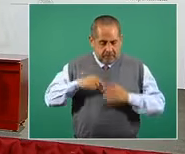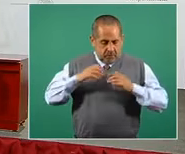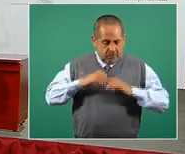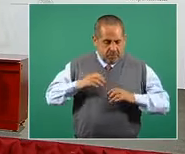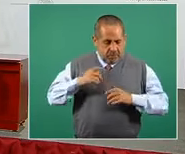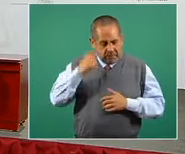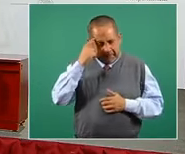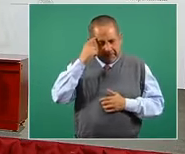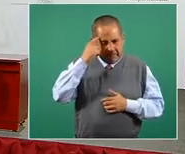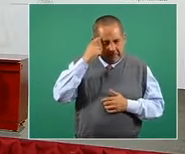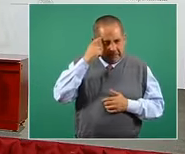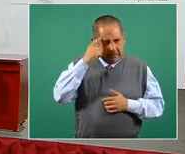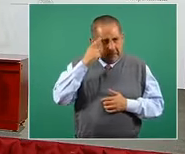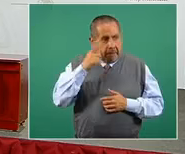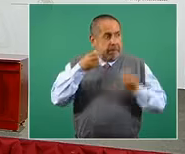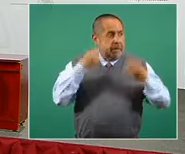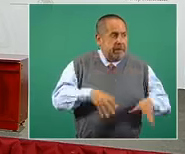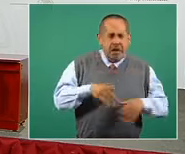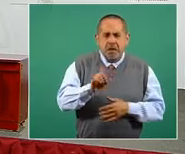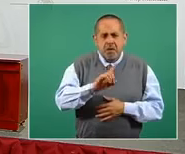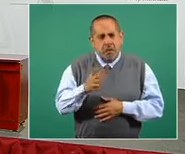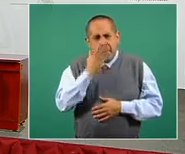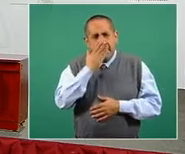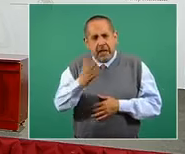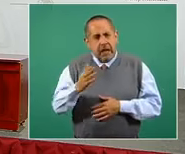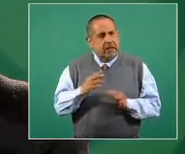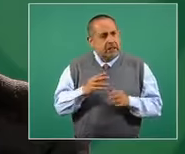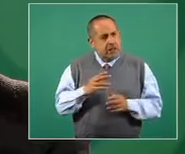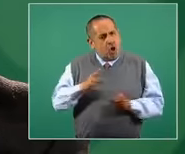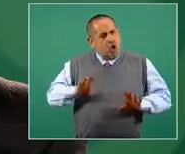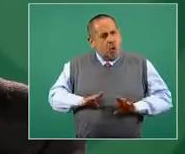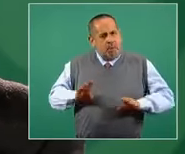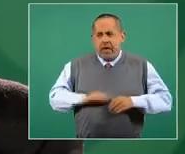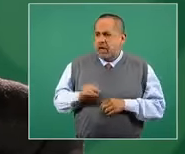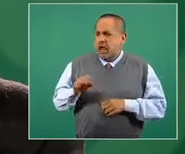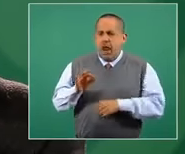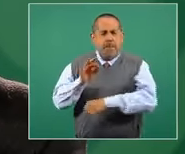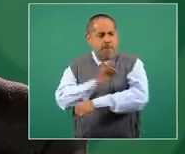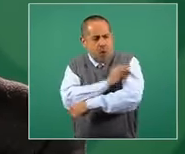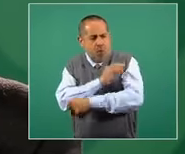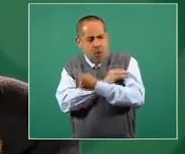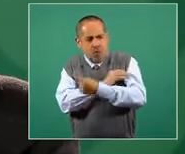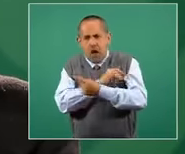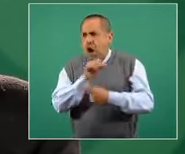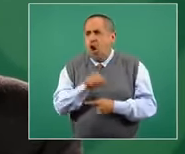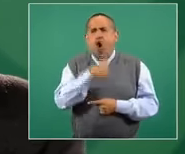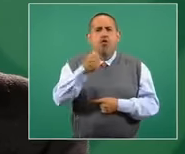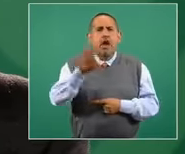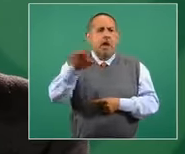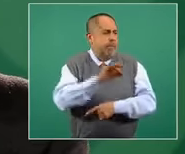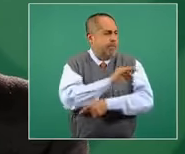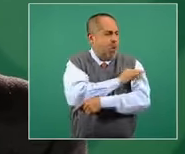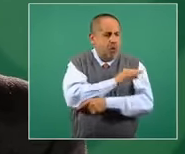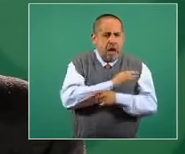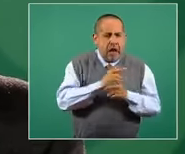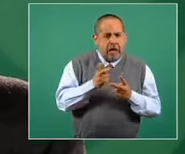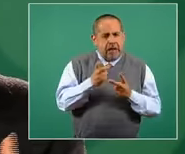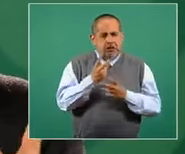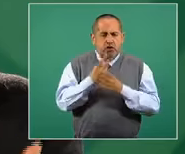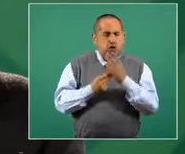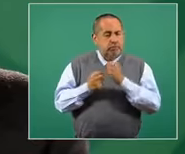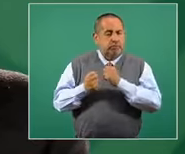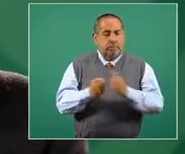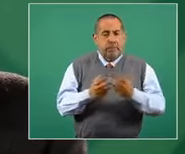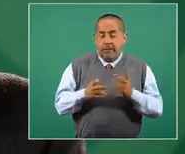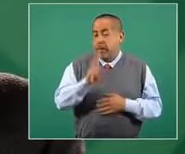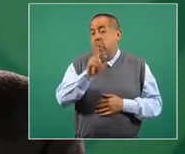pensar que fuera desventajoso poner una vacuna de una y una vacuna de la otra, y lo que no está todavía demostrado es si eso